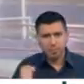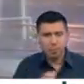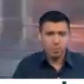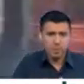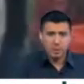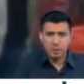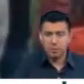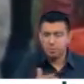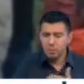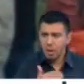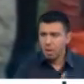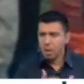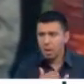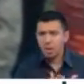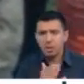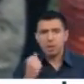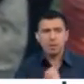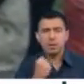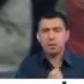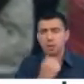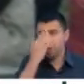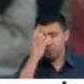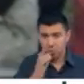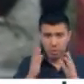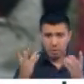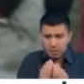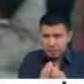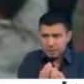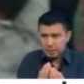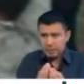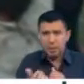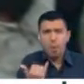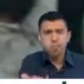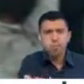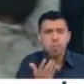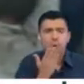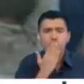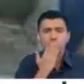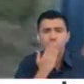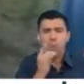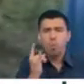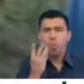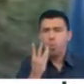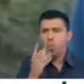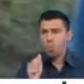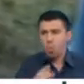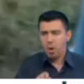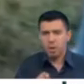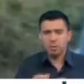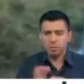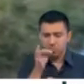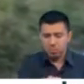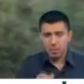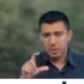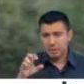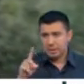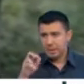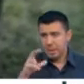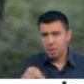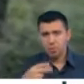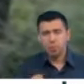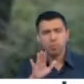podido adelantar los trabajos debido a la concentración de indígenas UBA en este lugar de la vereda Cedeño, que pertenece al municipio de